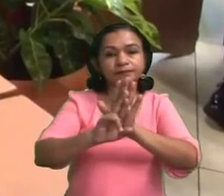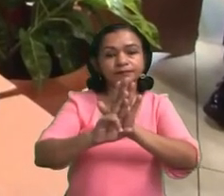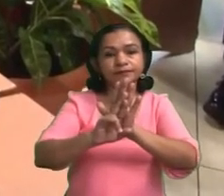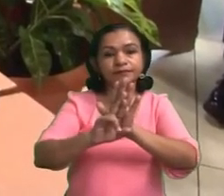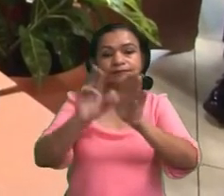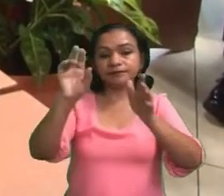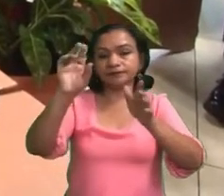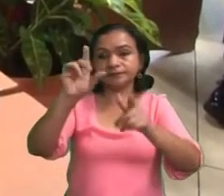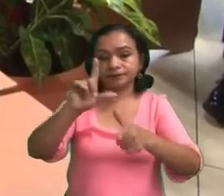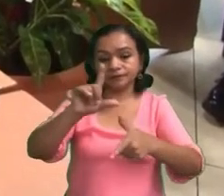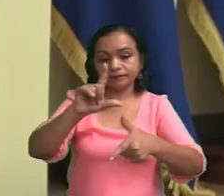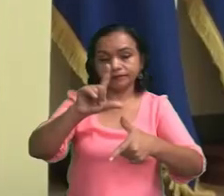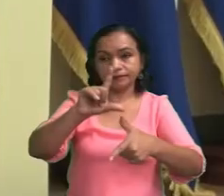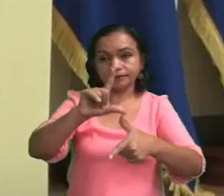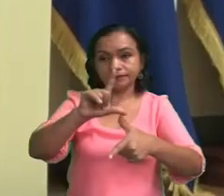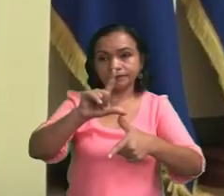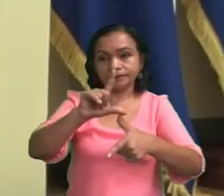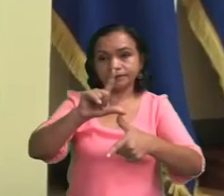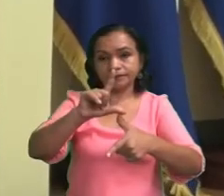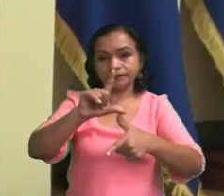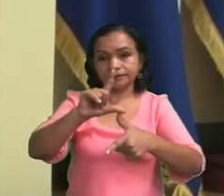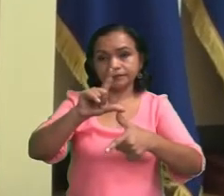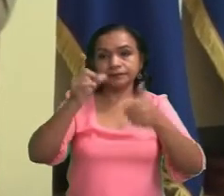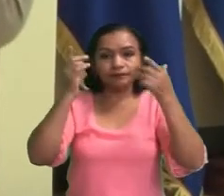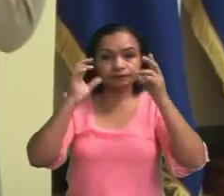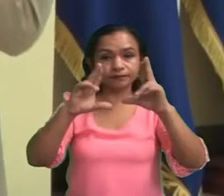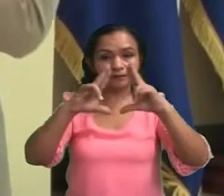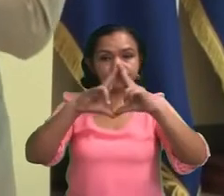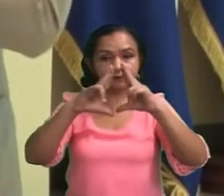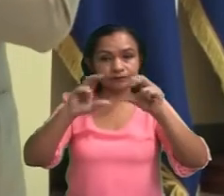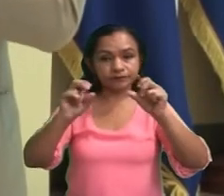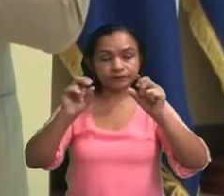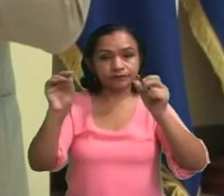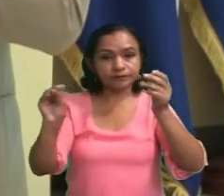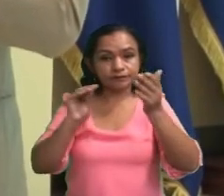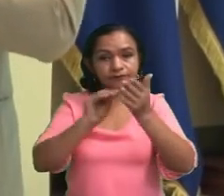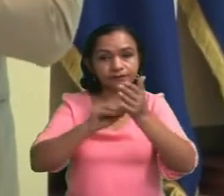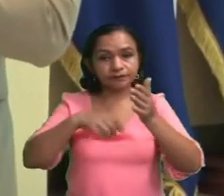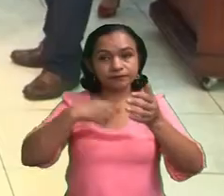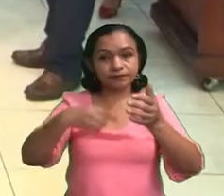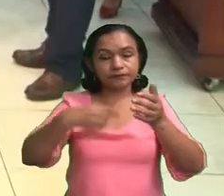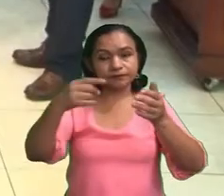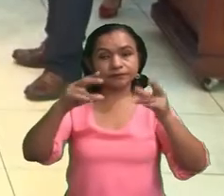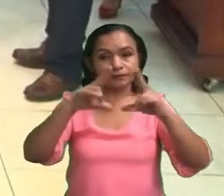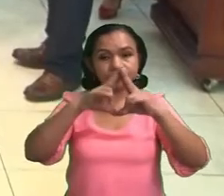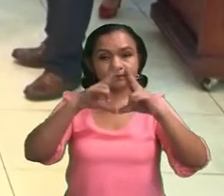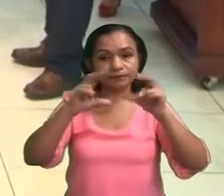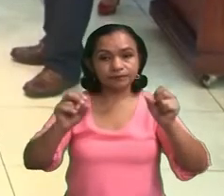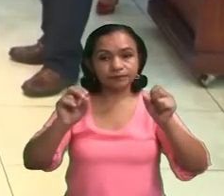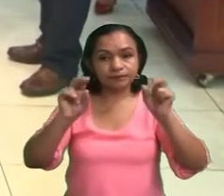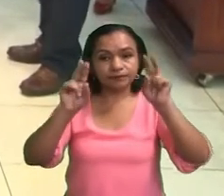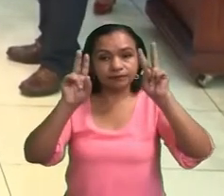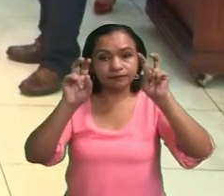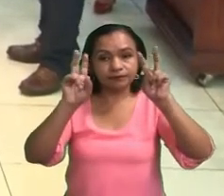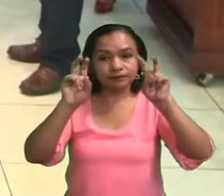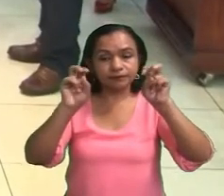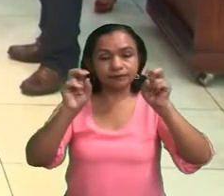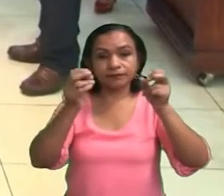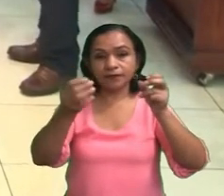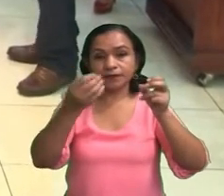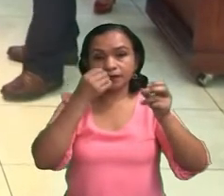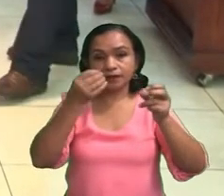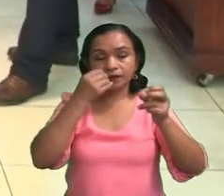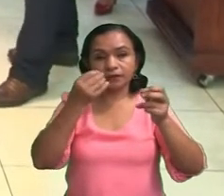de América Latina y el Caribe en Nicaragua aprecian los logros en el quehacer legislativo nicaragüense en cuanto a temas de seguridad